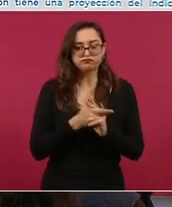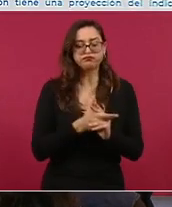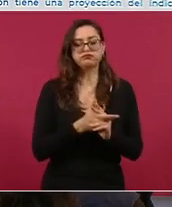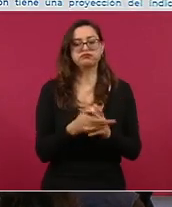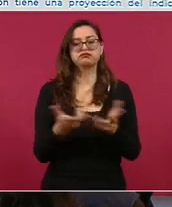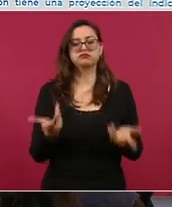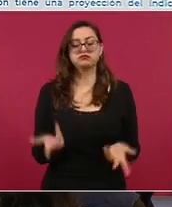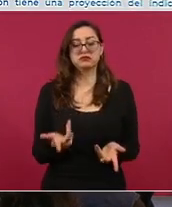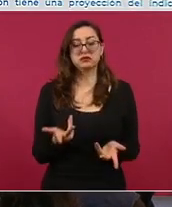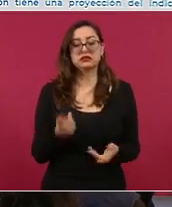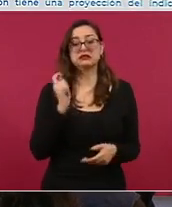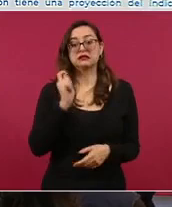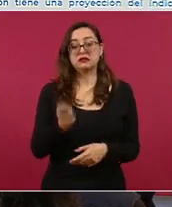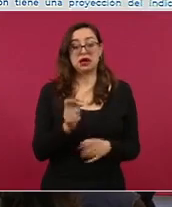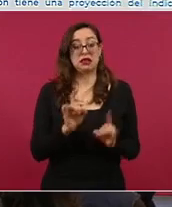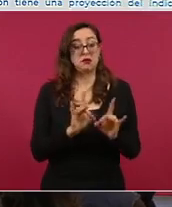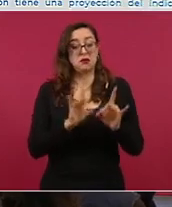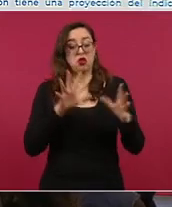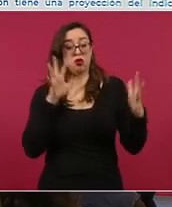heridos.